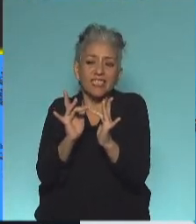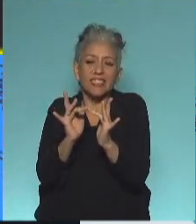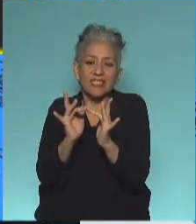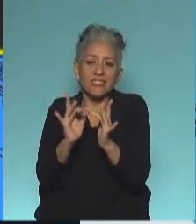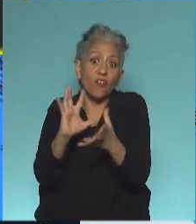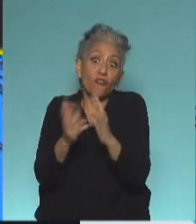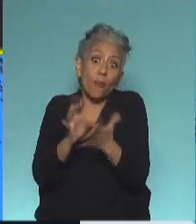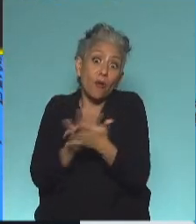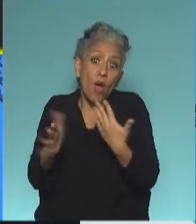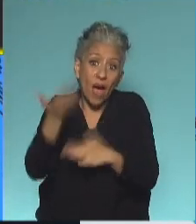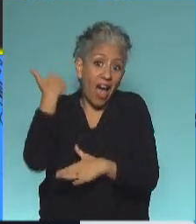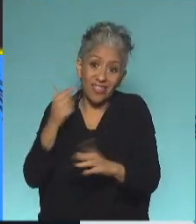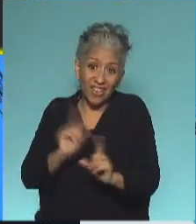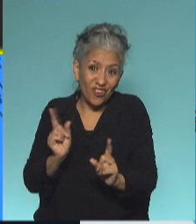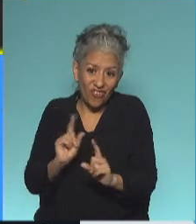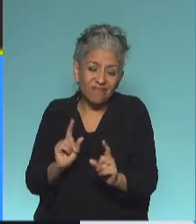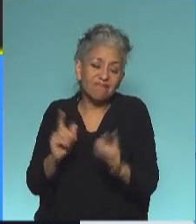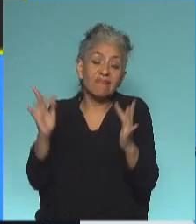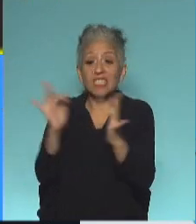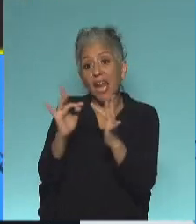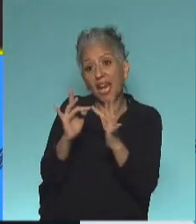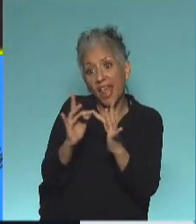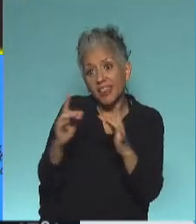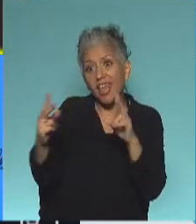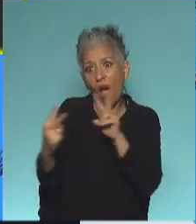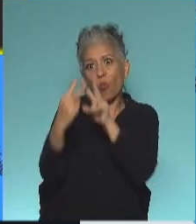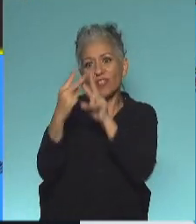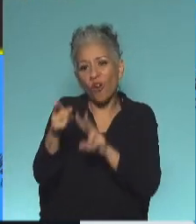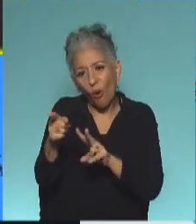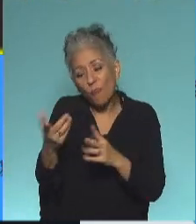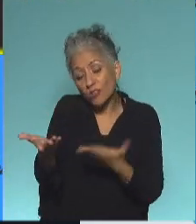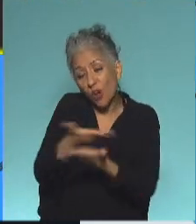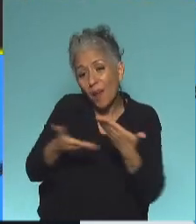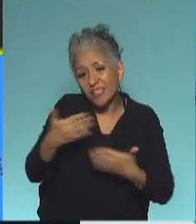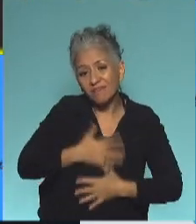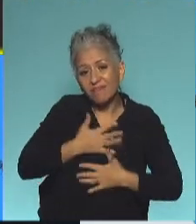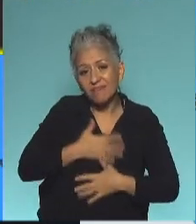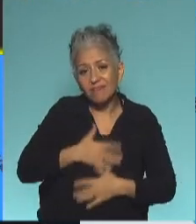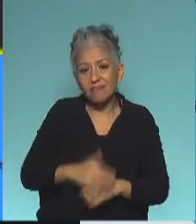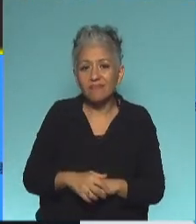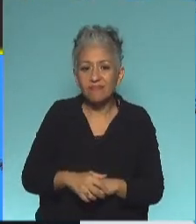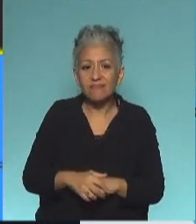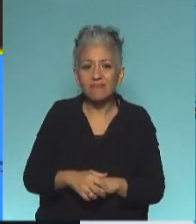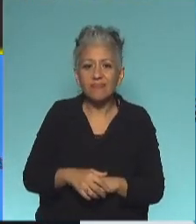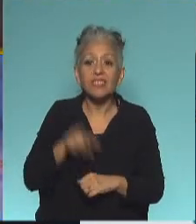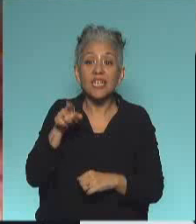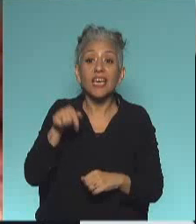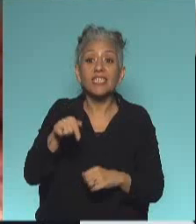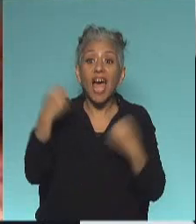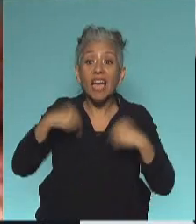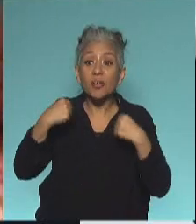esta nueva modalidad, el encuentro con vos. Así que me encanta, Héctor. Esta nueva actividad que estás